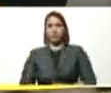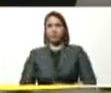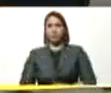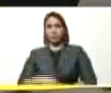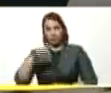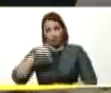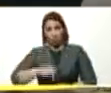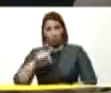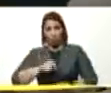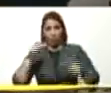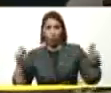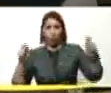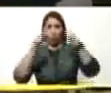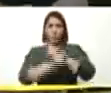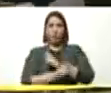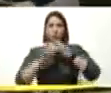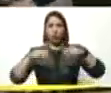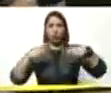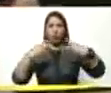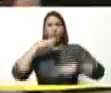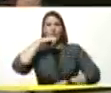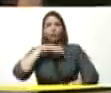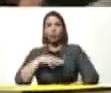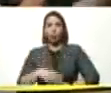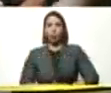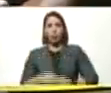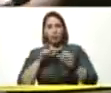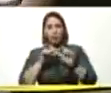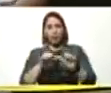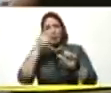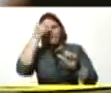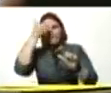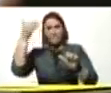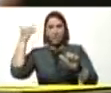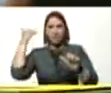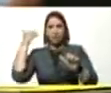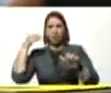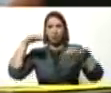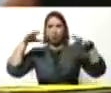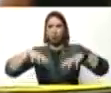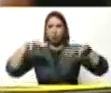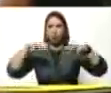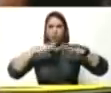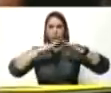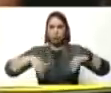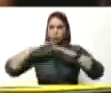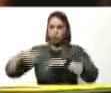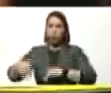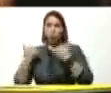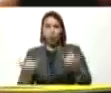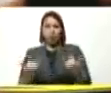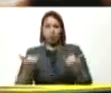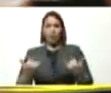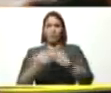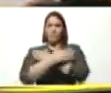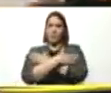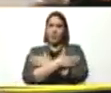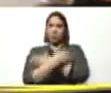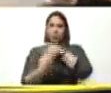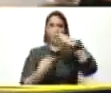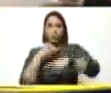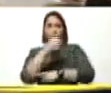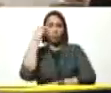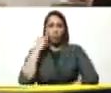se convierte en una nueva historia. Queda en el pasado la vaguada y queda en el presente el abrazo de la